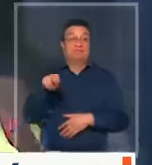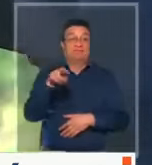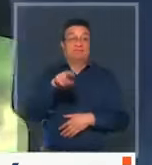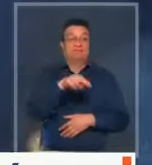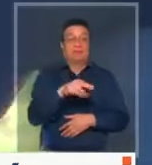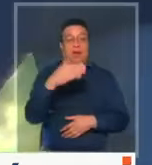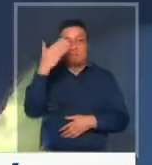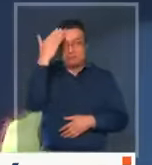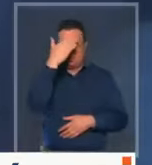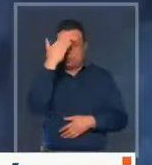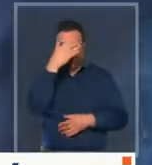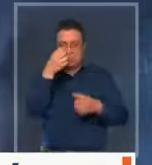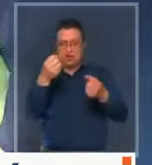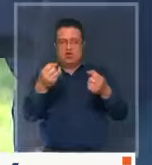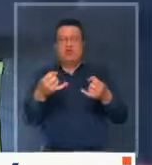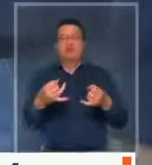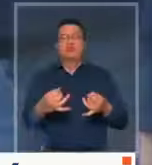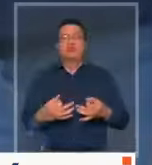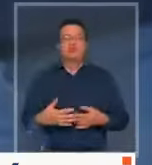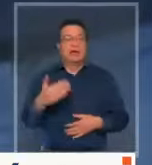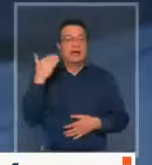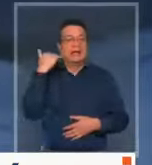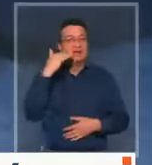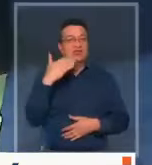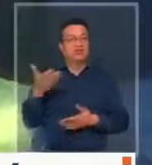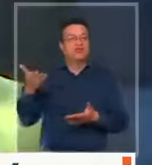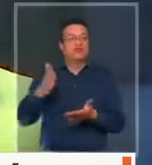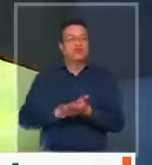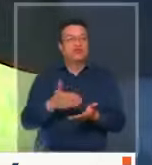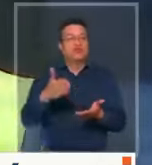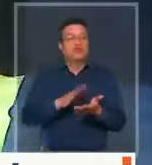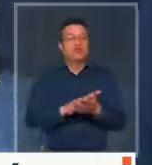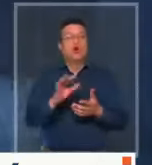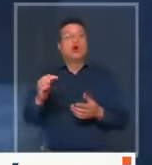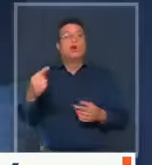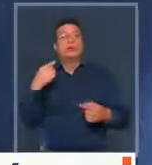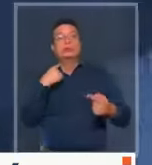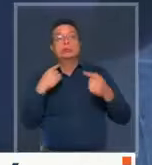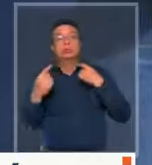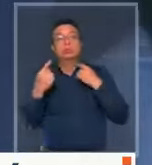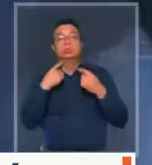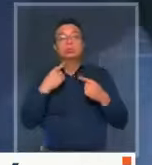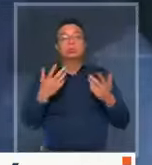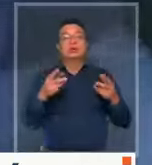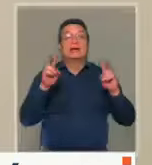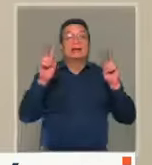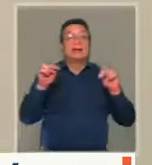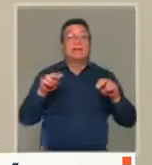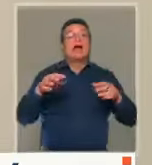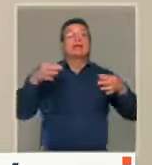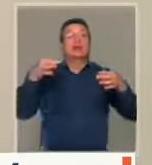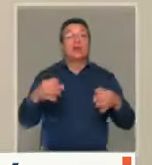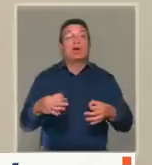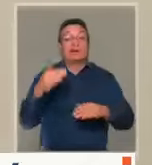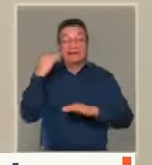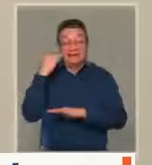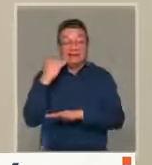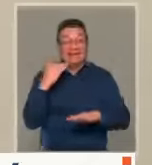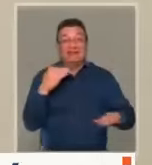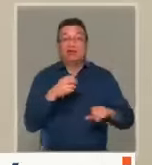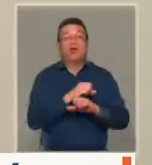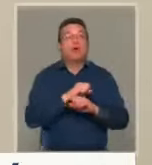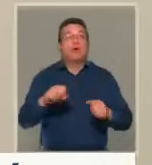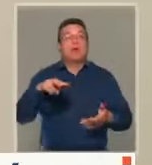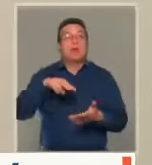Preocupantes cifras que dan cuenta de niños fallecidos o afectados a propósito de la crisis de seguridad. Los niños y niñas no pueden seguir